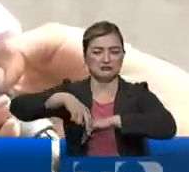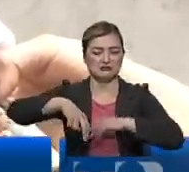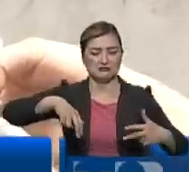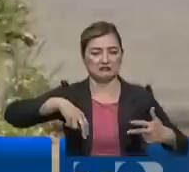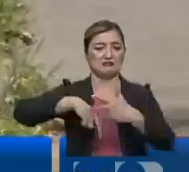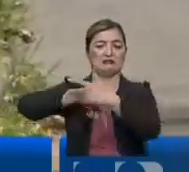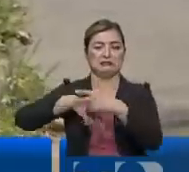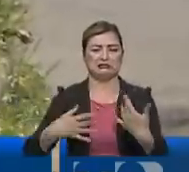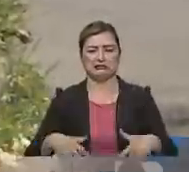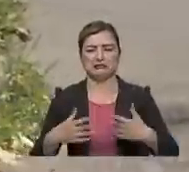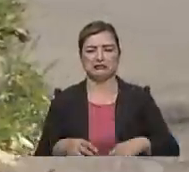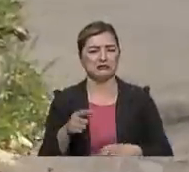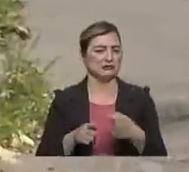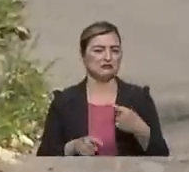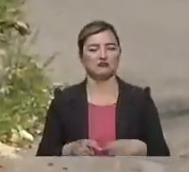pasan una sola.